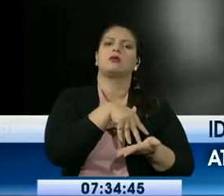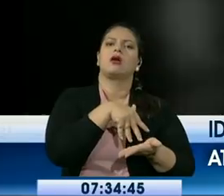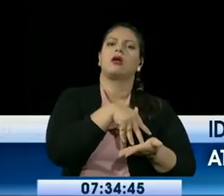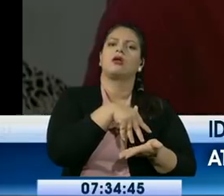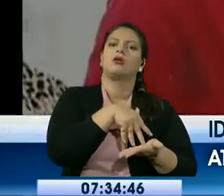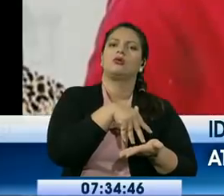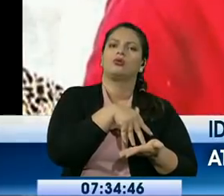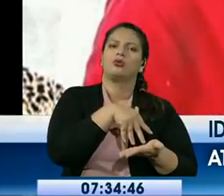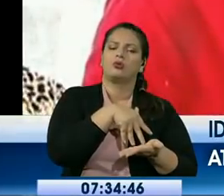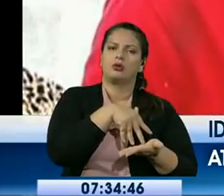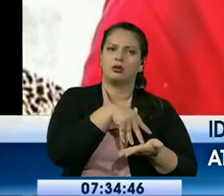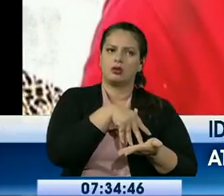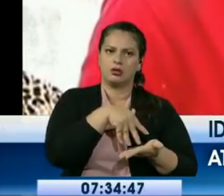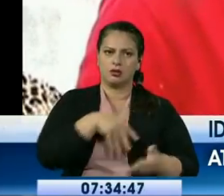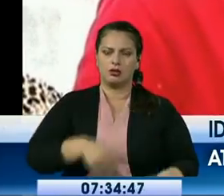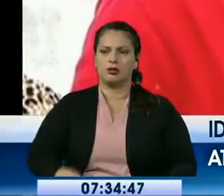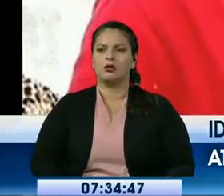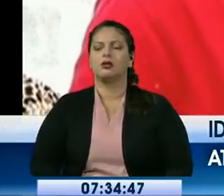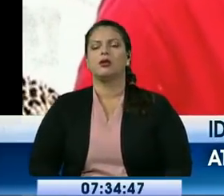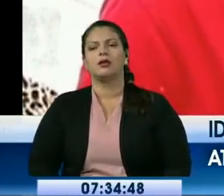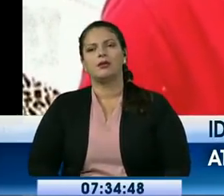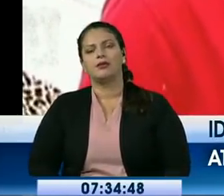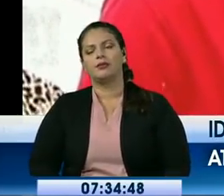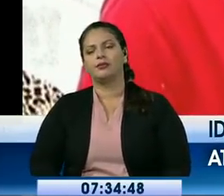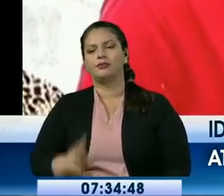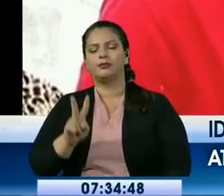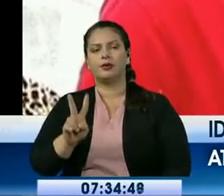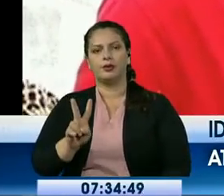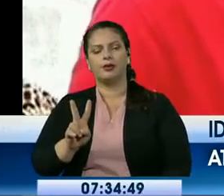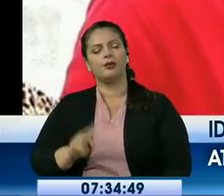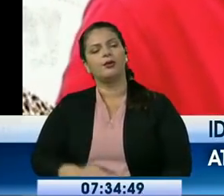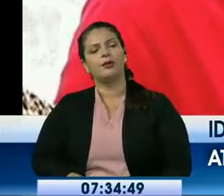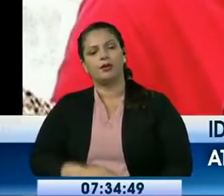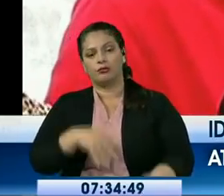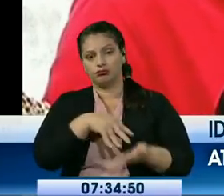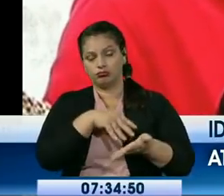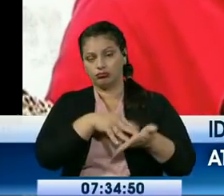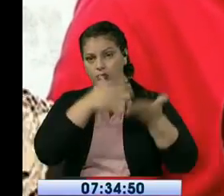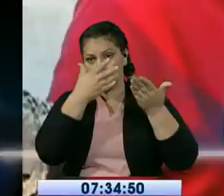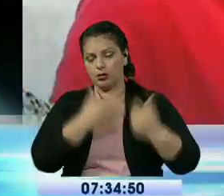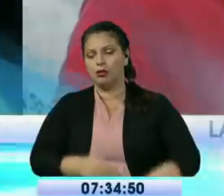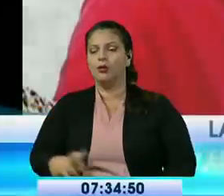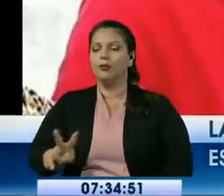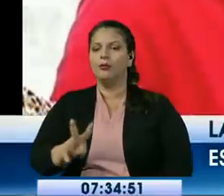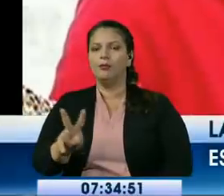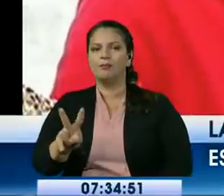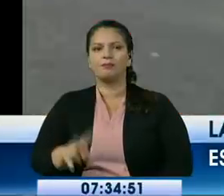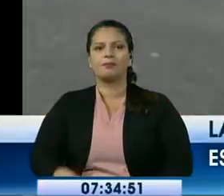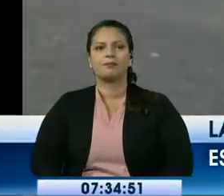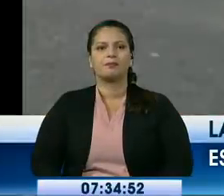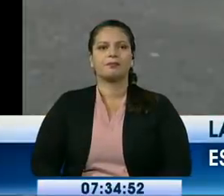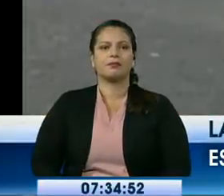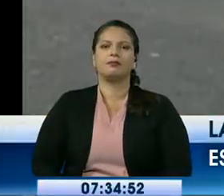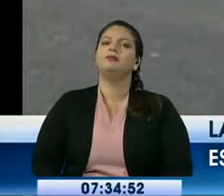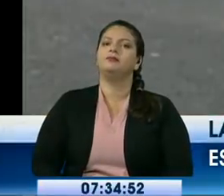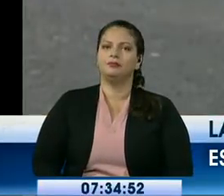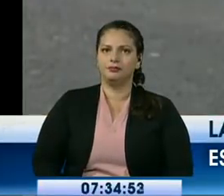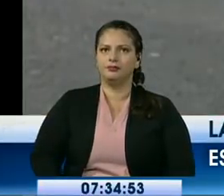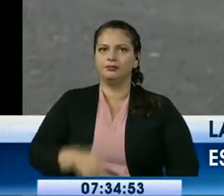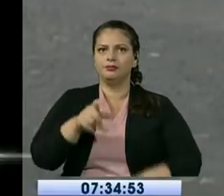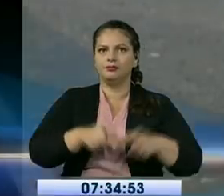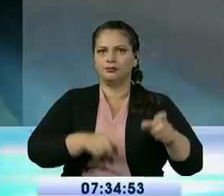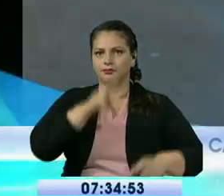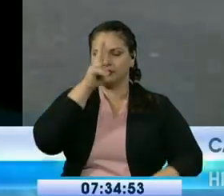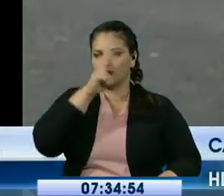Y le hacen un secuestro exprés y lo escopelaminan y lo dejan abandonado por vía Yaguacho o